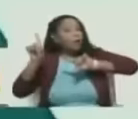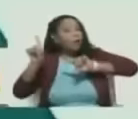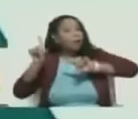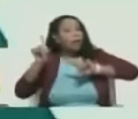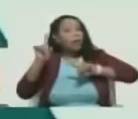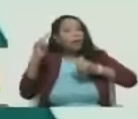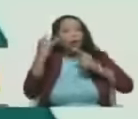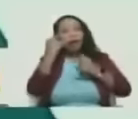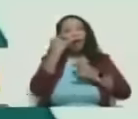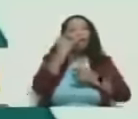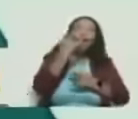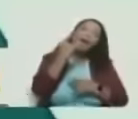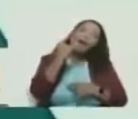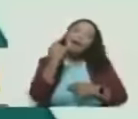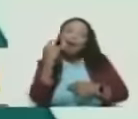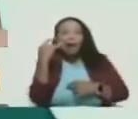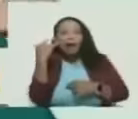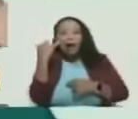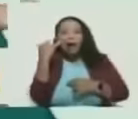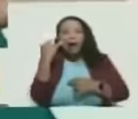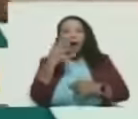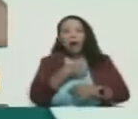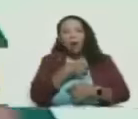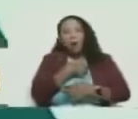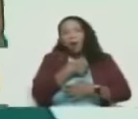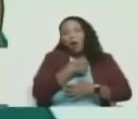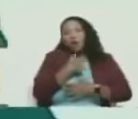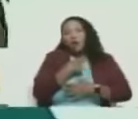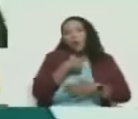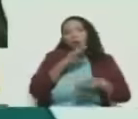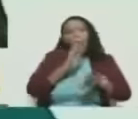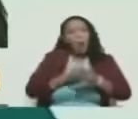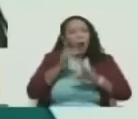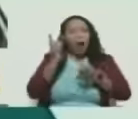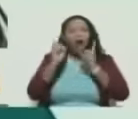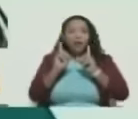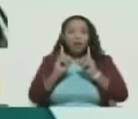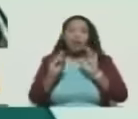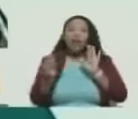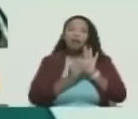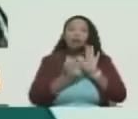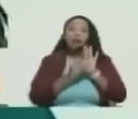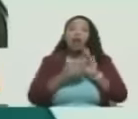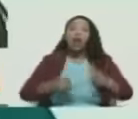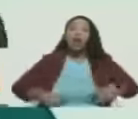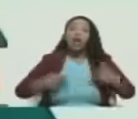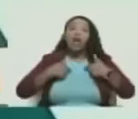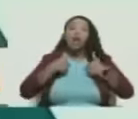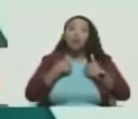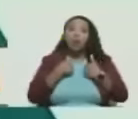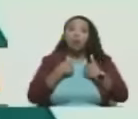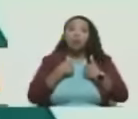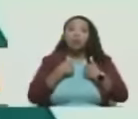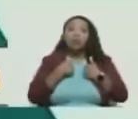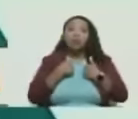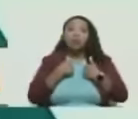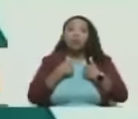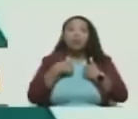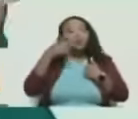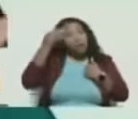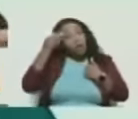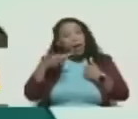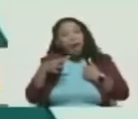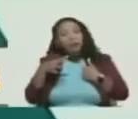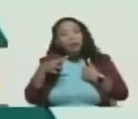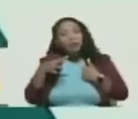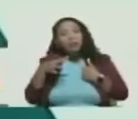enamorada. ¿Por qué enamorada? Porque, bueno, uno se ha enamorado varias veces en la vida. Y yo creo que una de